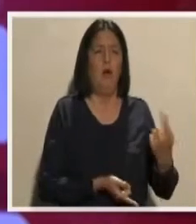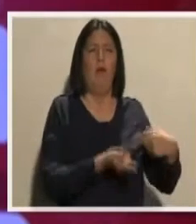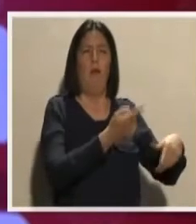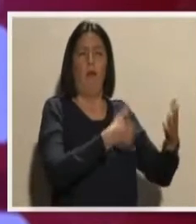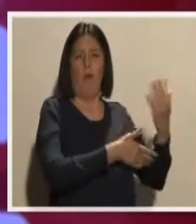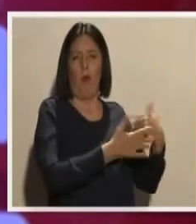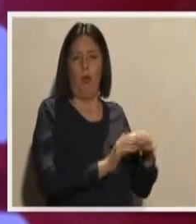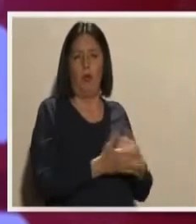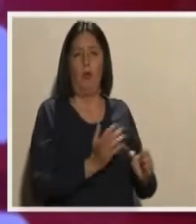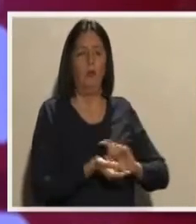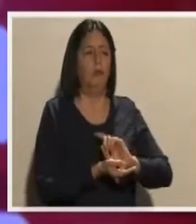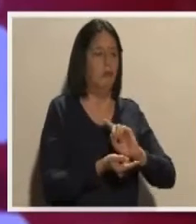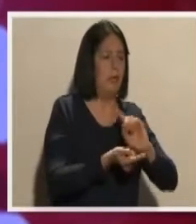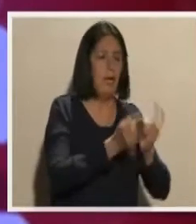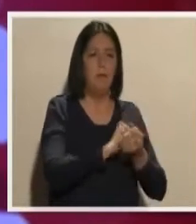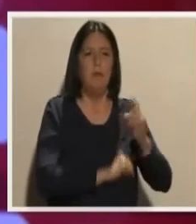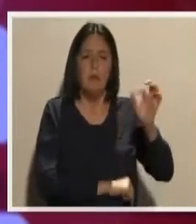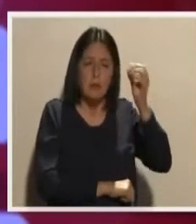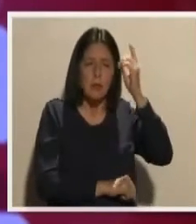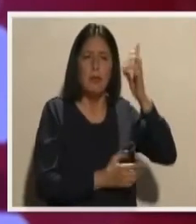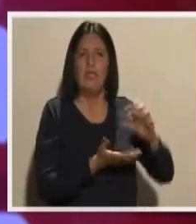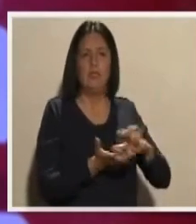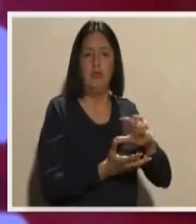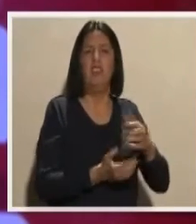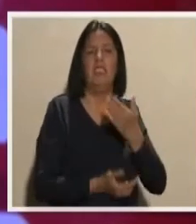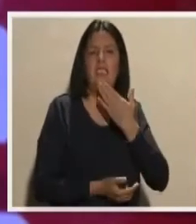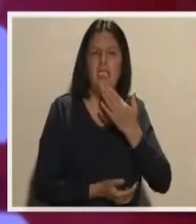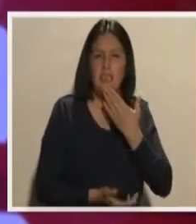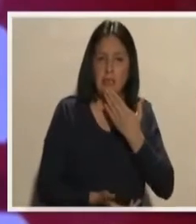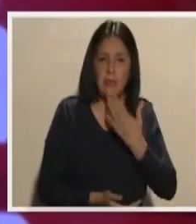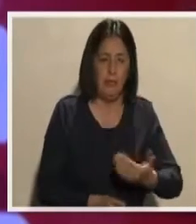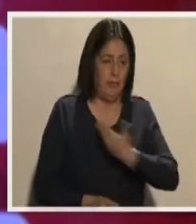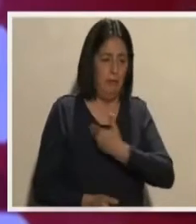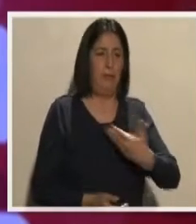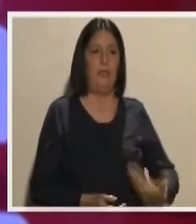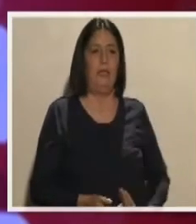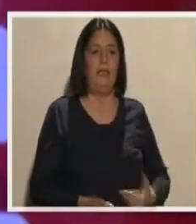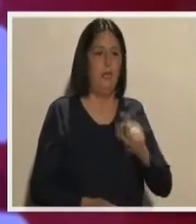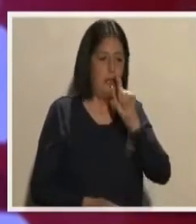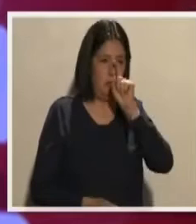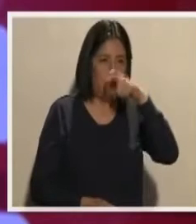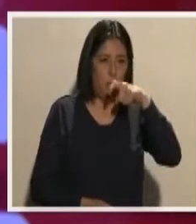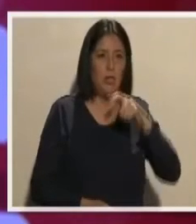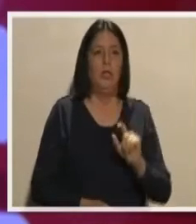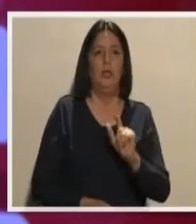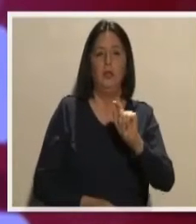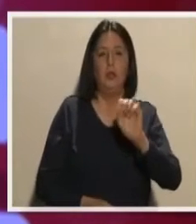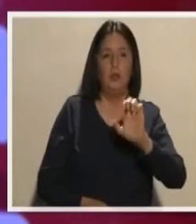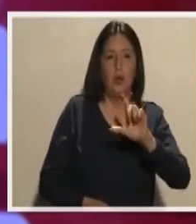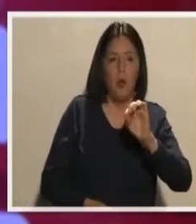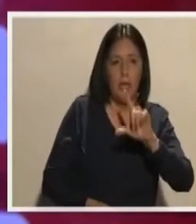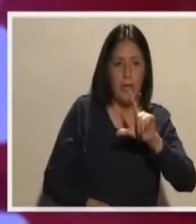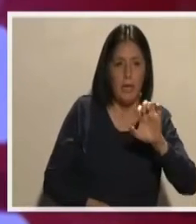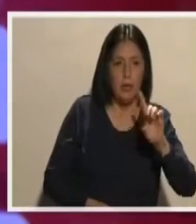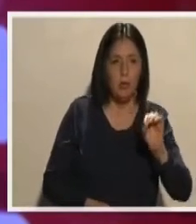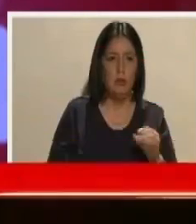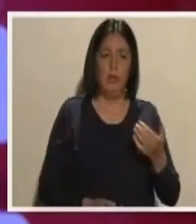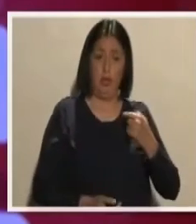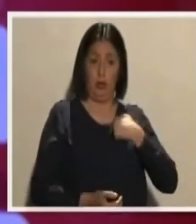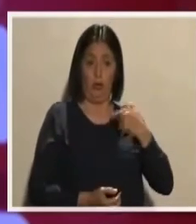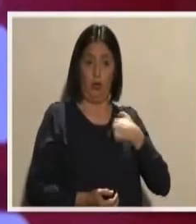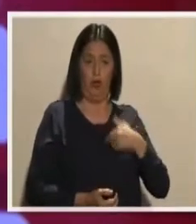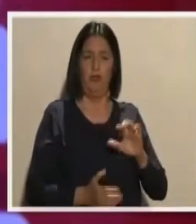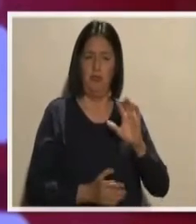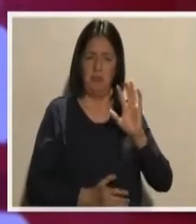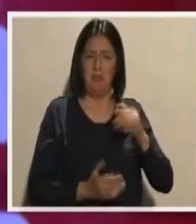revolución democrática que encabezó el presidente Toledo y estuve con él casi todos